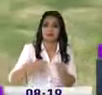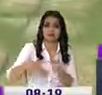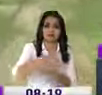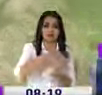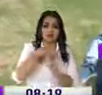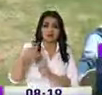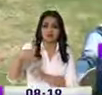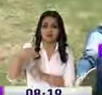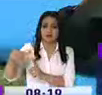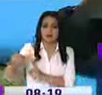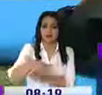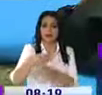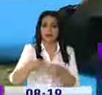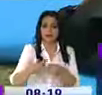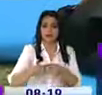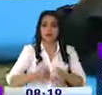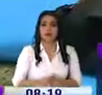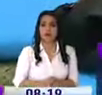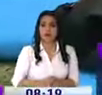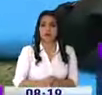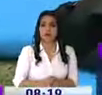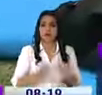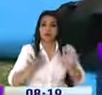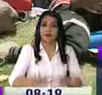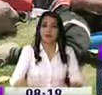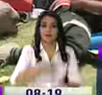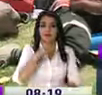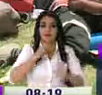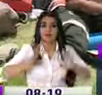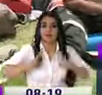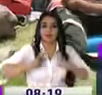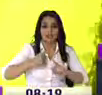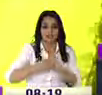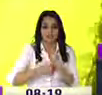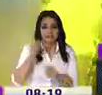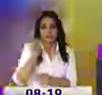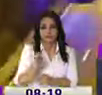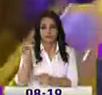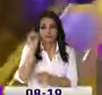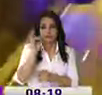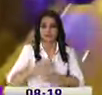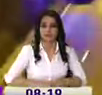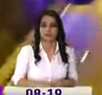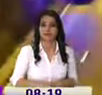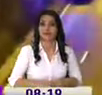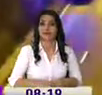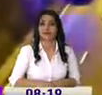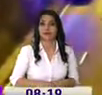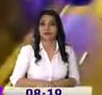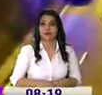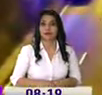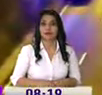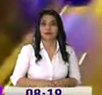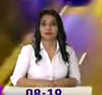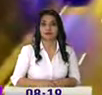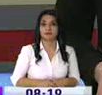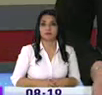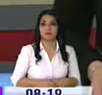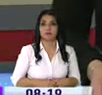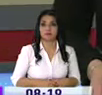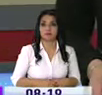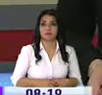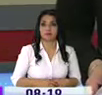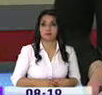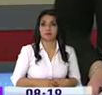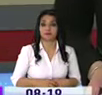del DMQ. Este es el saldo del feriado de octubre. En Quito informó Andrea Valareso. Y en el